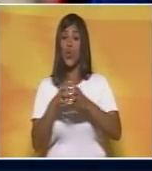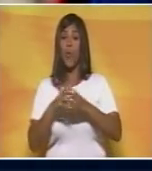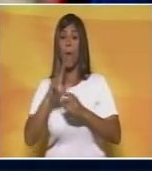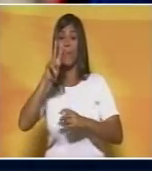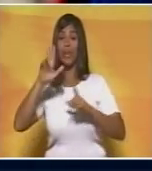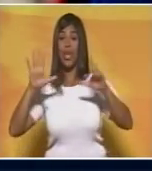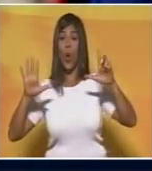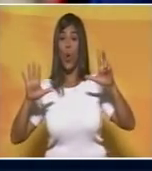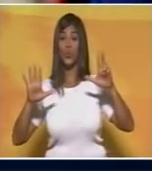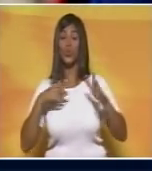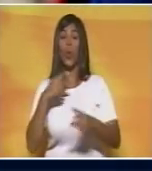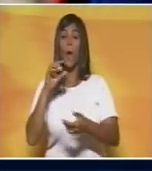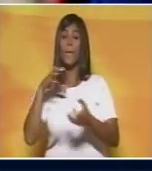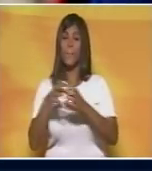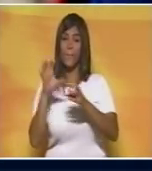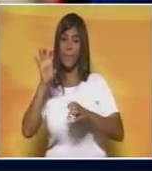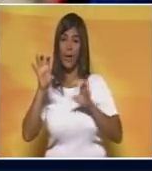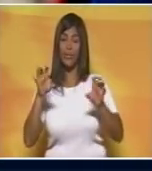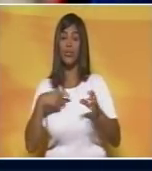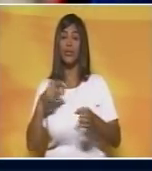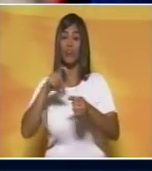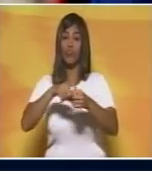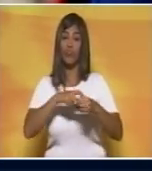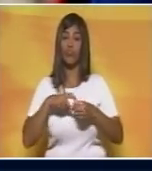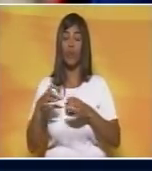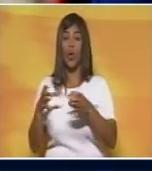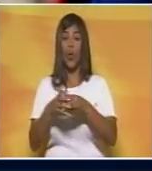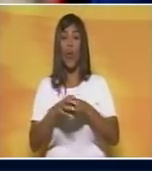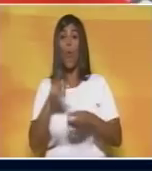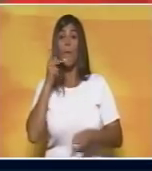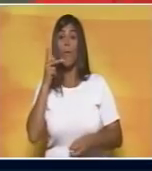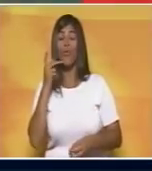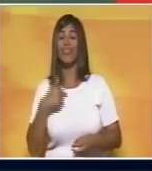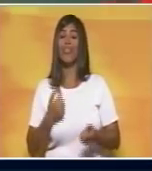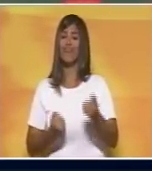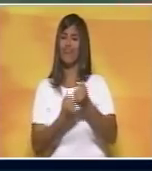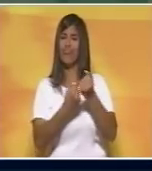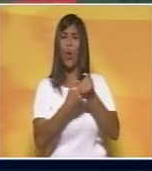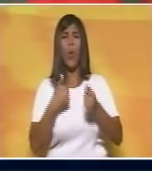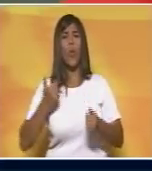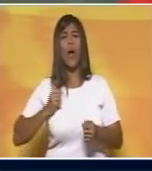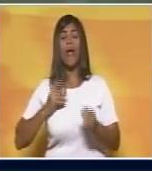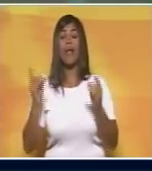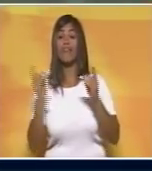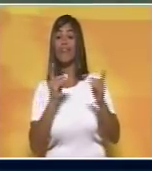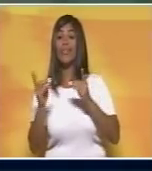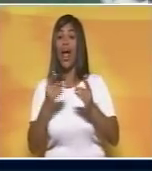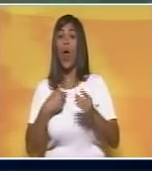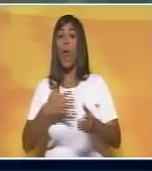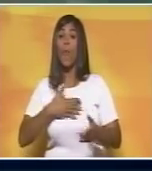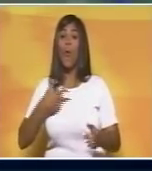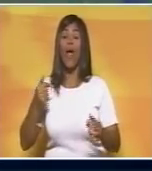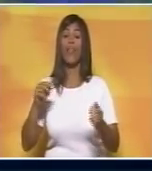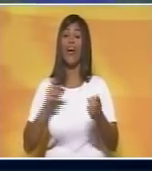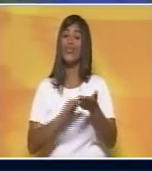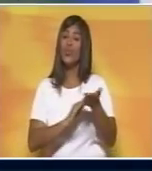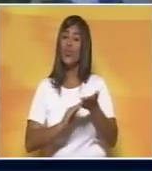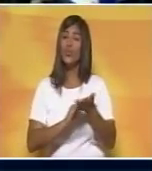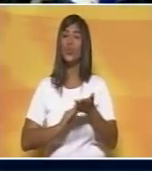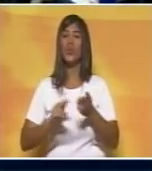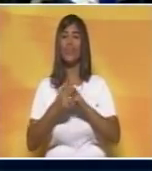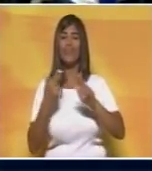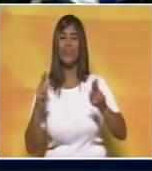integran la organización política aseguraron respaldar cualquier vía de diálogo que permita encontrar una solución pacífica y política a la